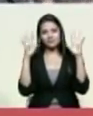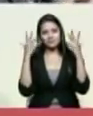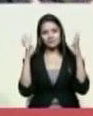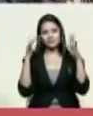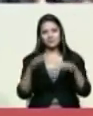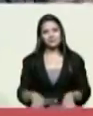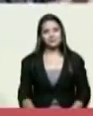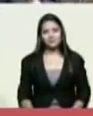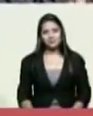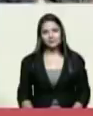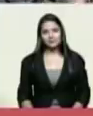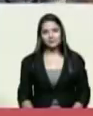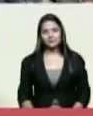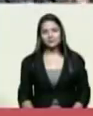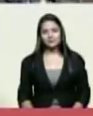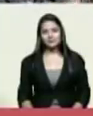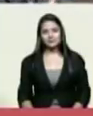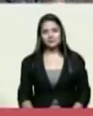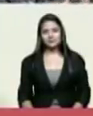Donde sea,